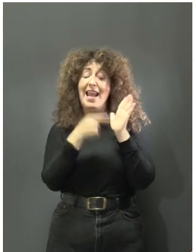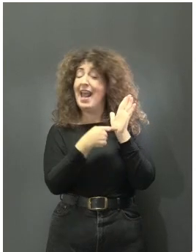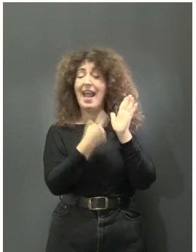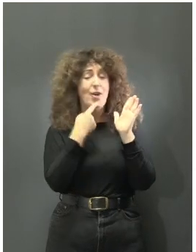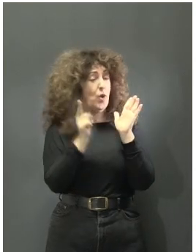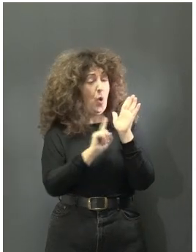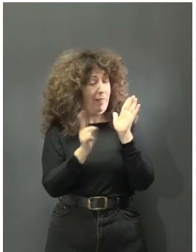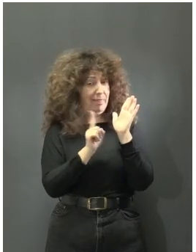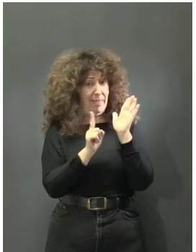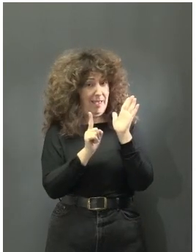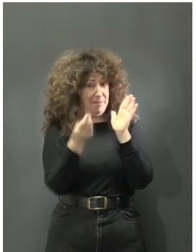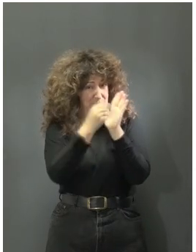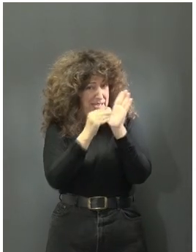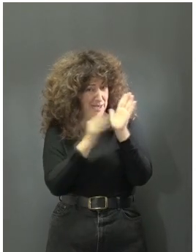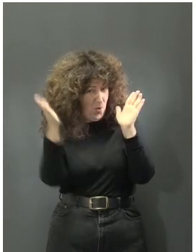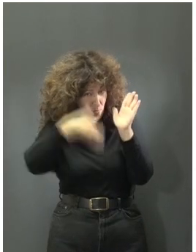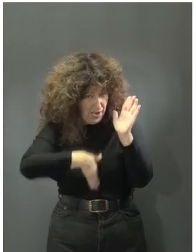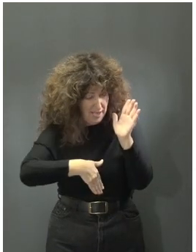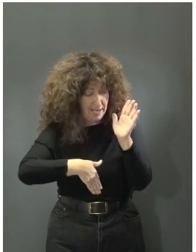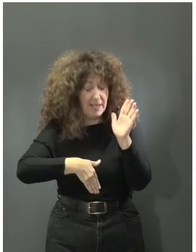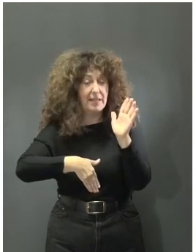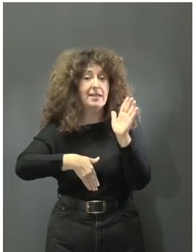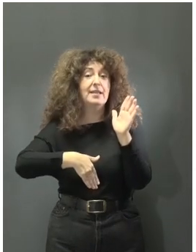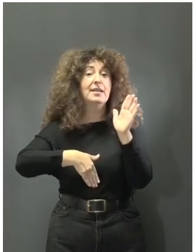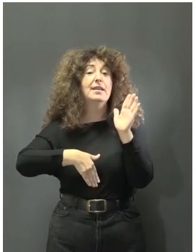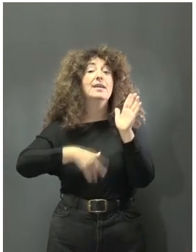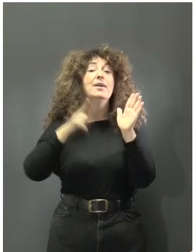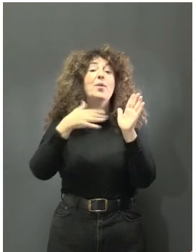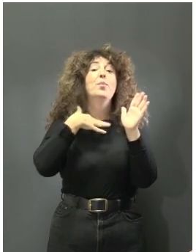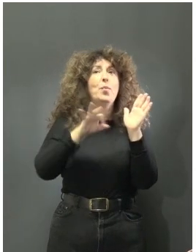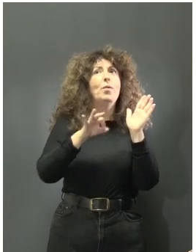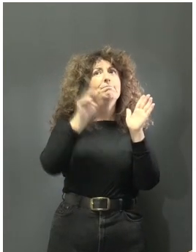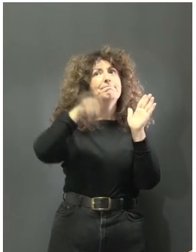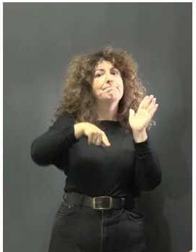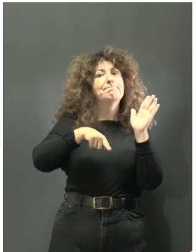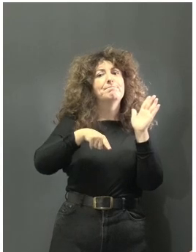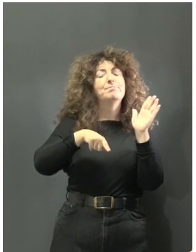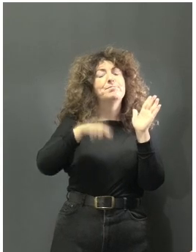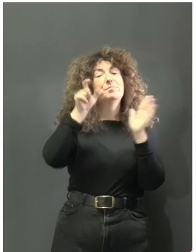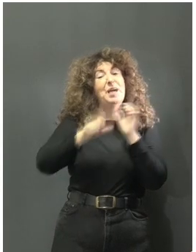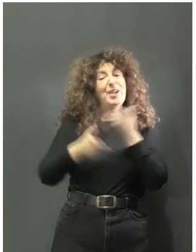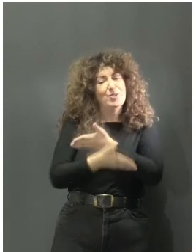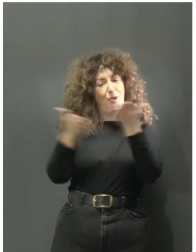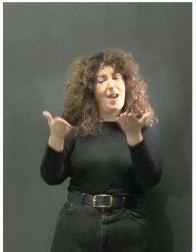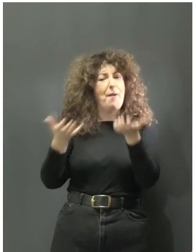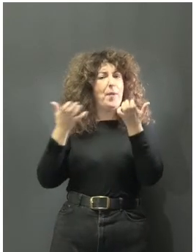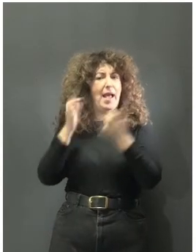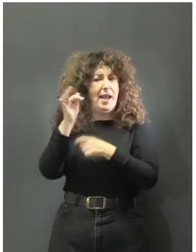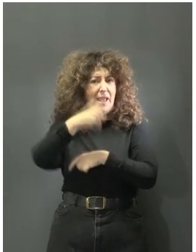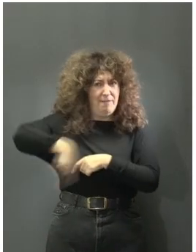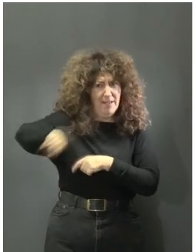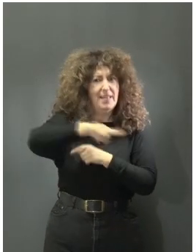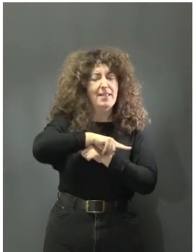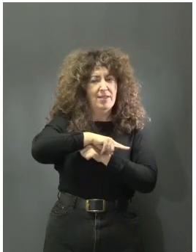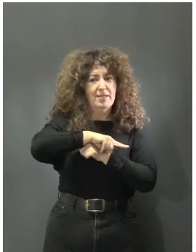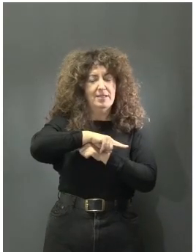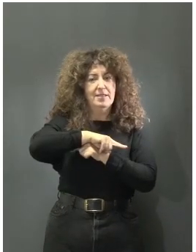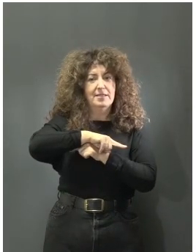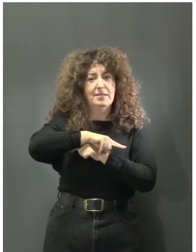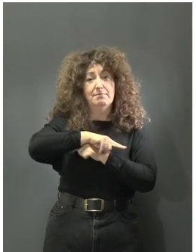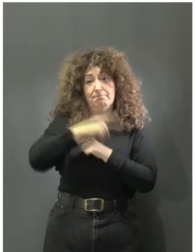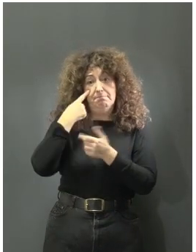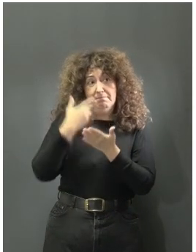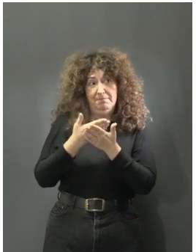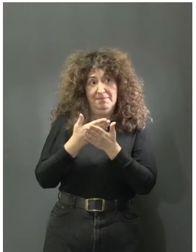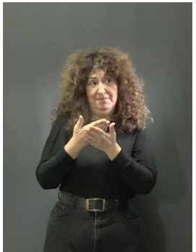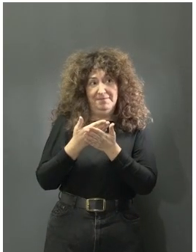se quedan fuera y que pueden beneficiar a un conjunto mayor de la población, ¿no? Y